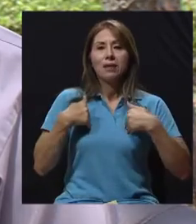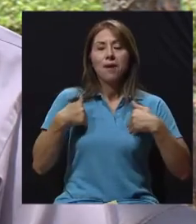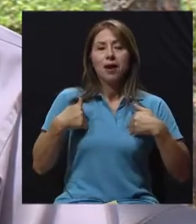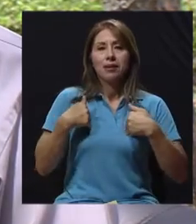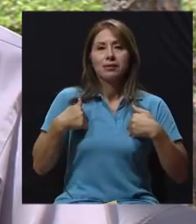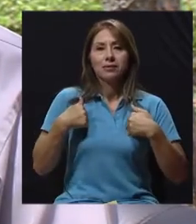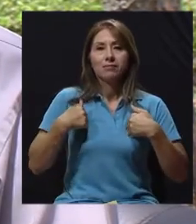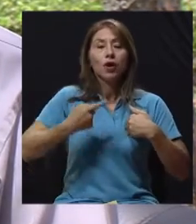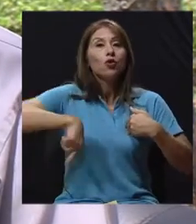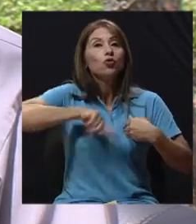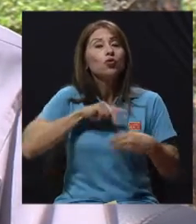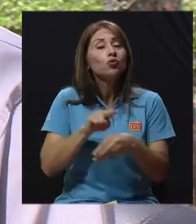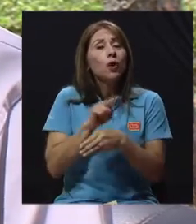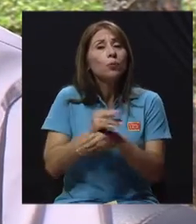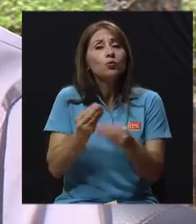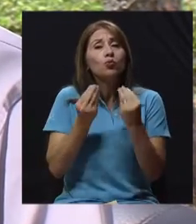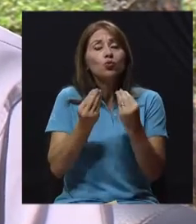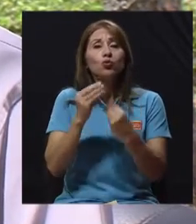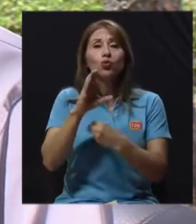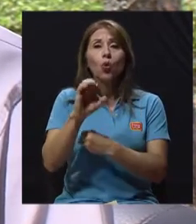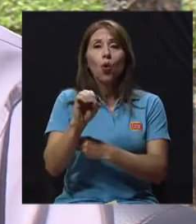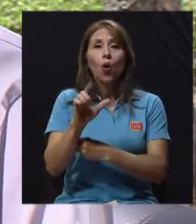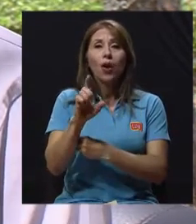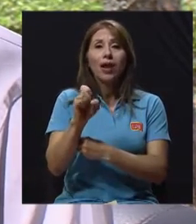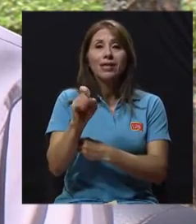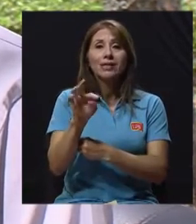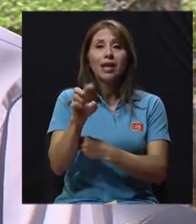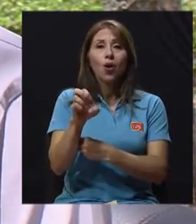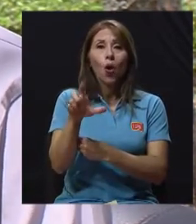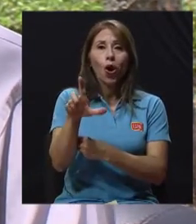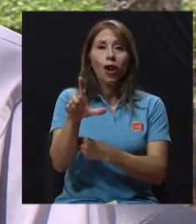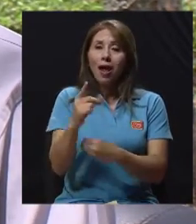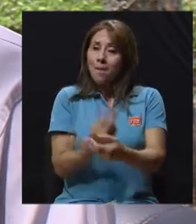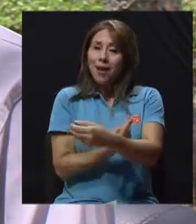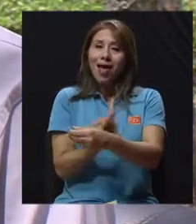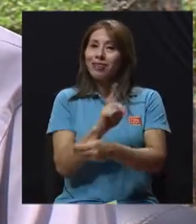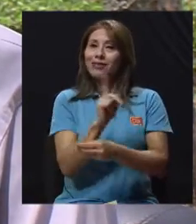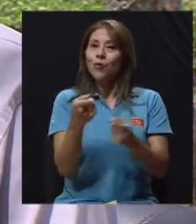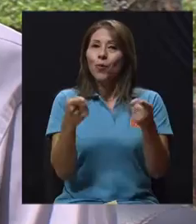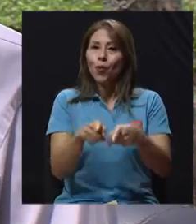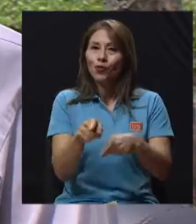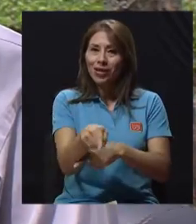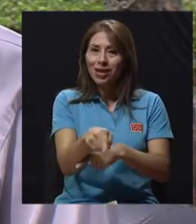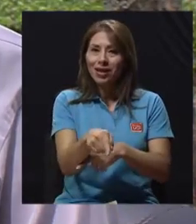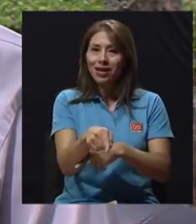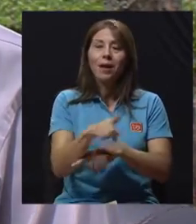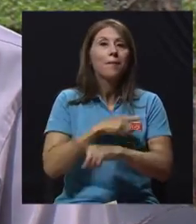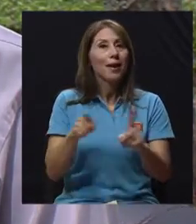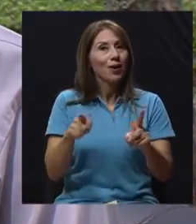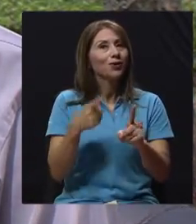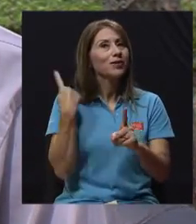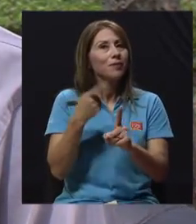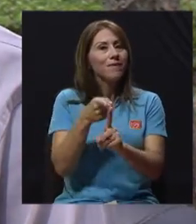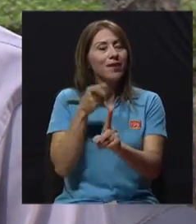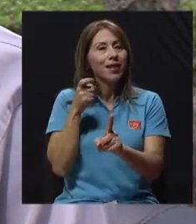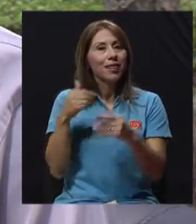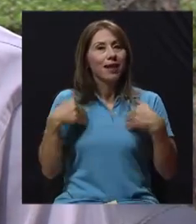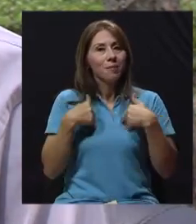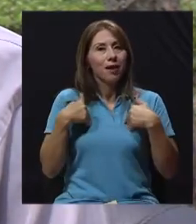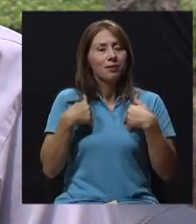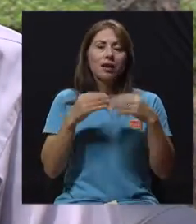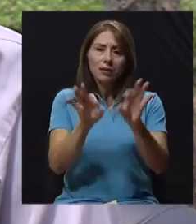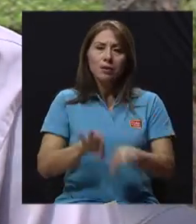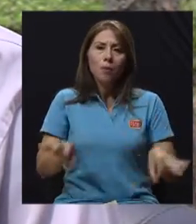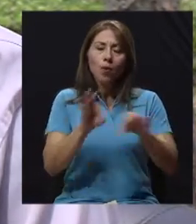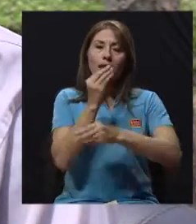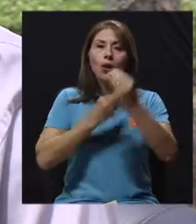consumimos viene de los animales, las plantas no producen colesterol, entonces sí es importante tratar de comer